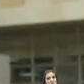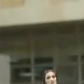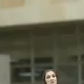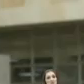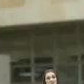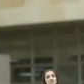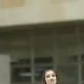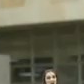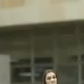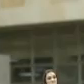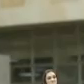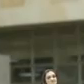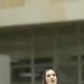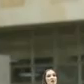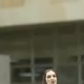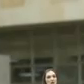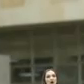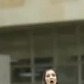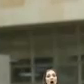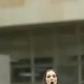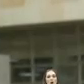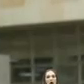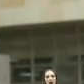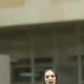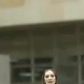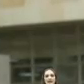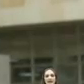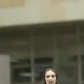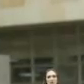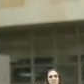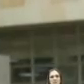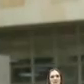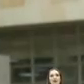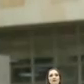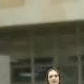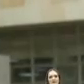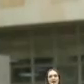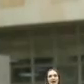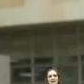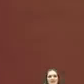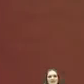lo que dijo entre lágrimas la Alcaldía Mayor de Bogotá y también el exdefensor del pueblo.